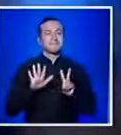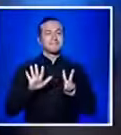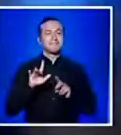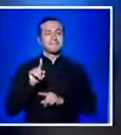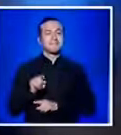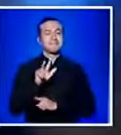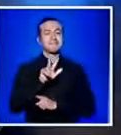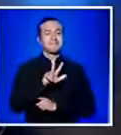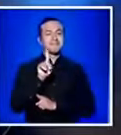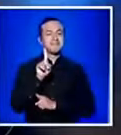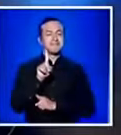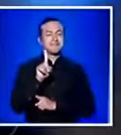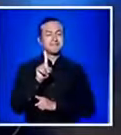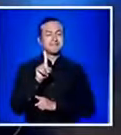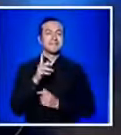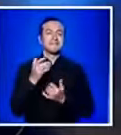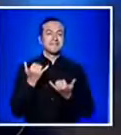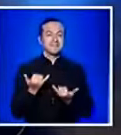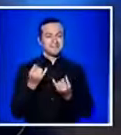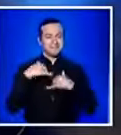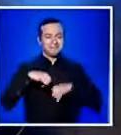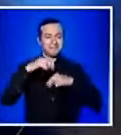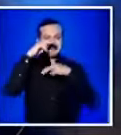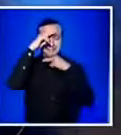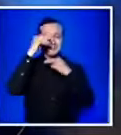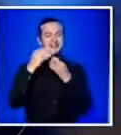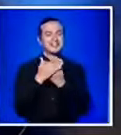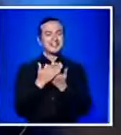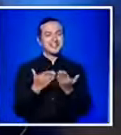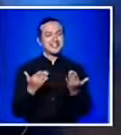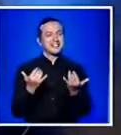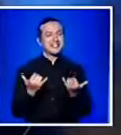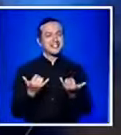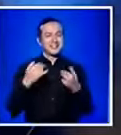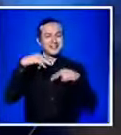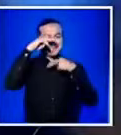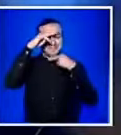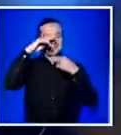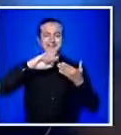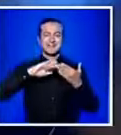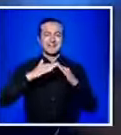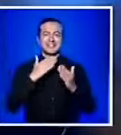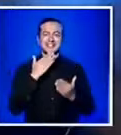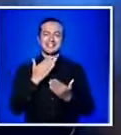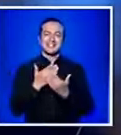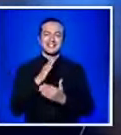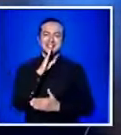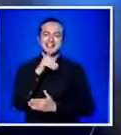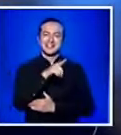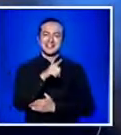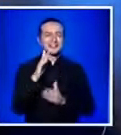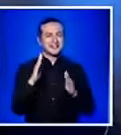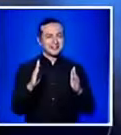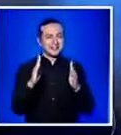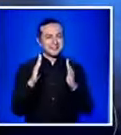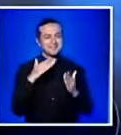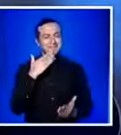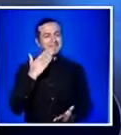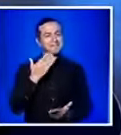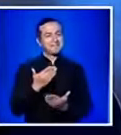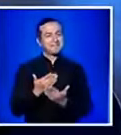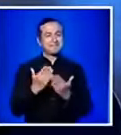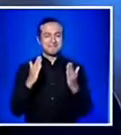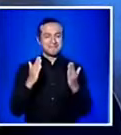7:31 de la mañana. Seguimos vecinos con las noticias aquí en su espacio de Televistazo en la Comunidad. Gracias siempre por su sintonía, gracias siempre